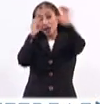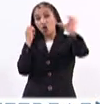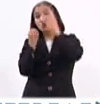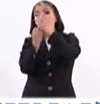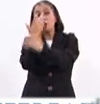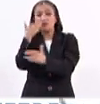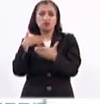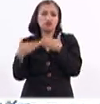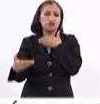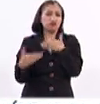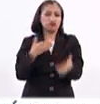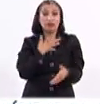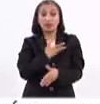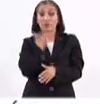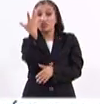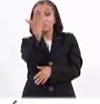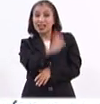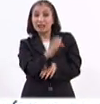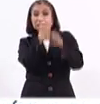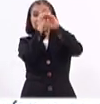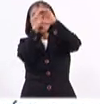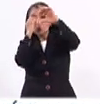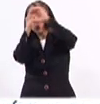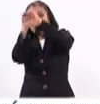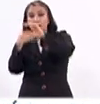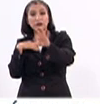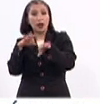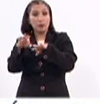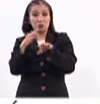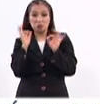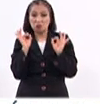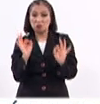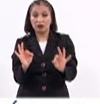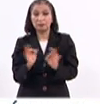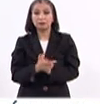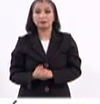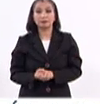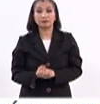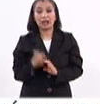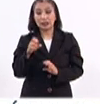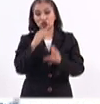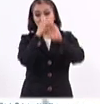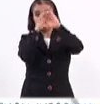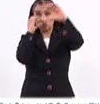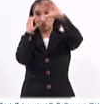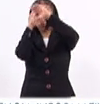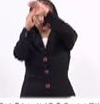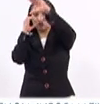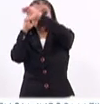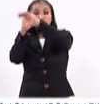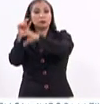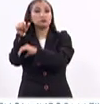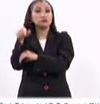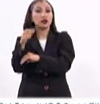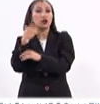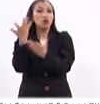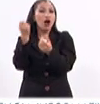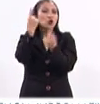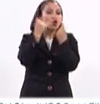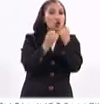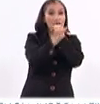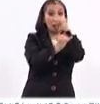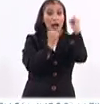nueva generación y tenemos 10 telescopios operando. Estos telescopios son, algunos